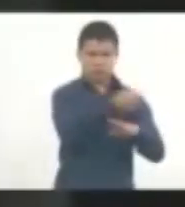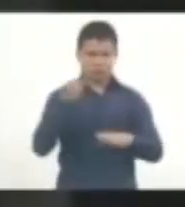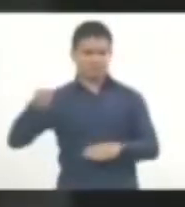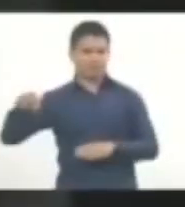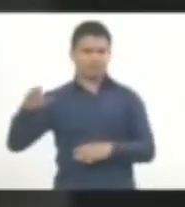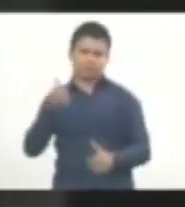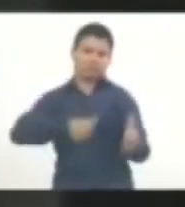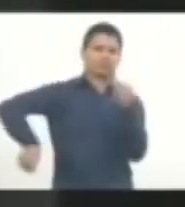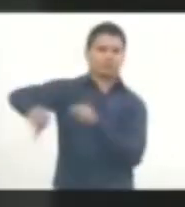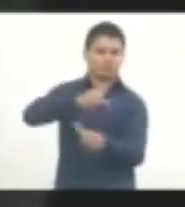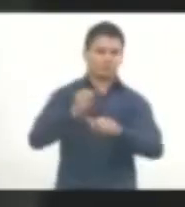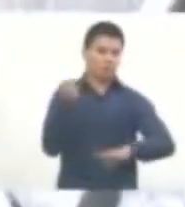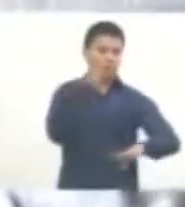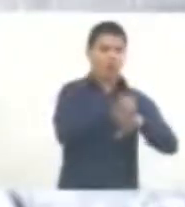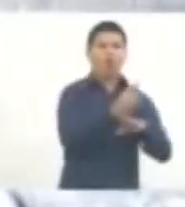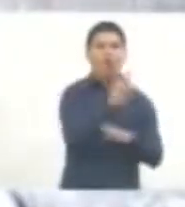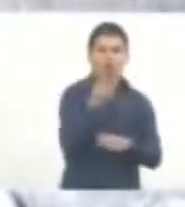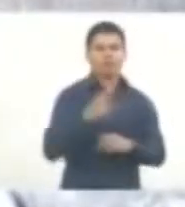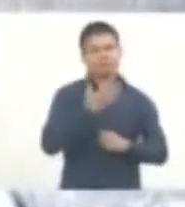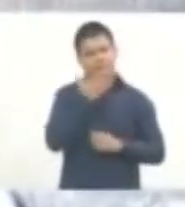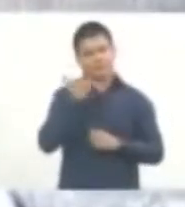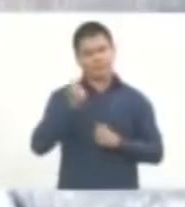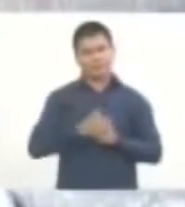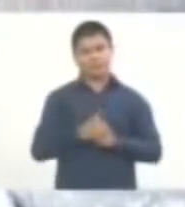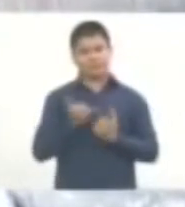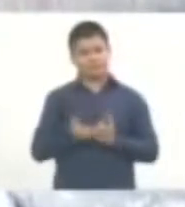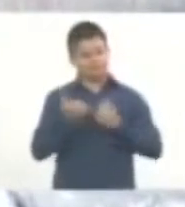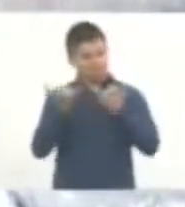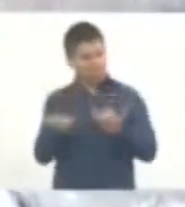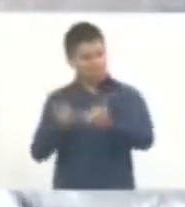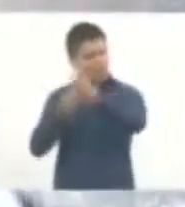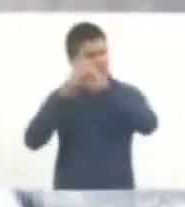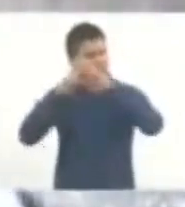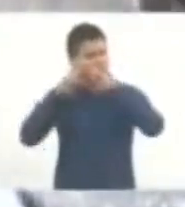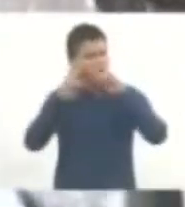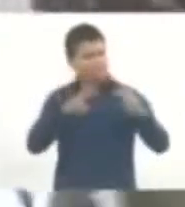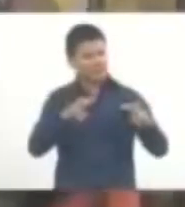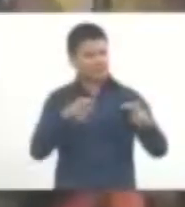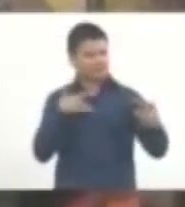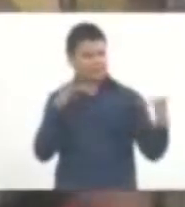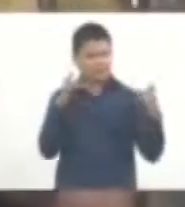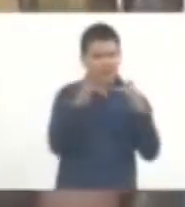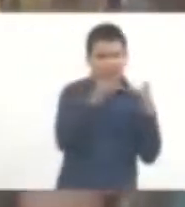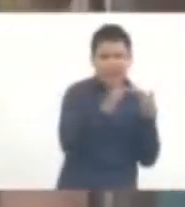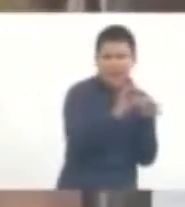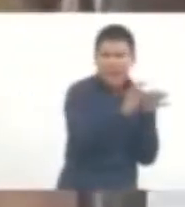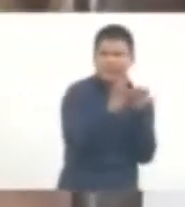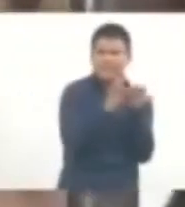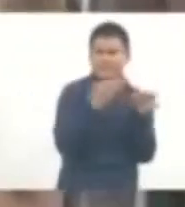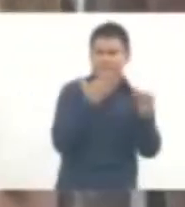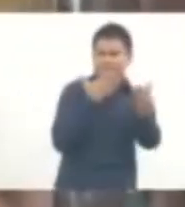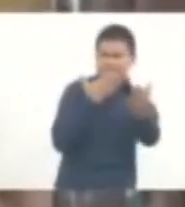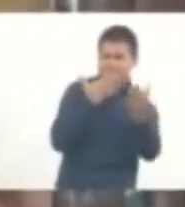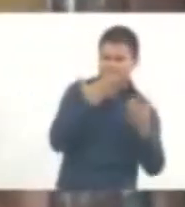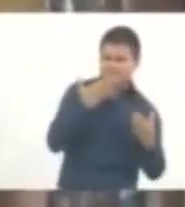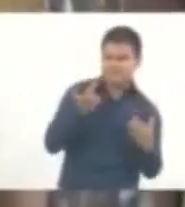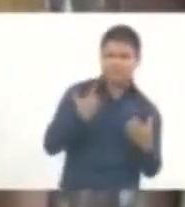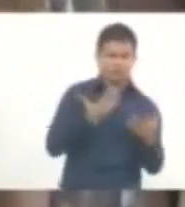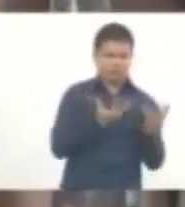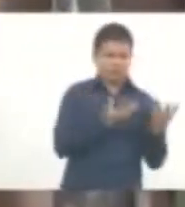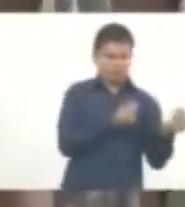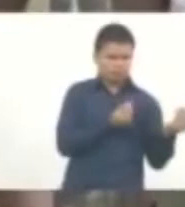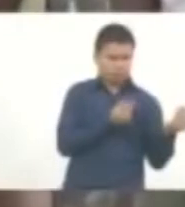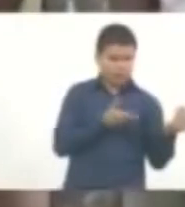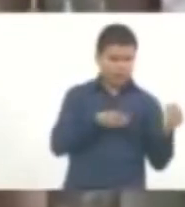país y que además investigue las presuntas relaciones que existirían entre algunas directivas regionales de la institución con los